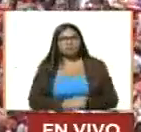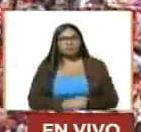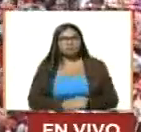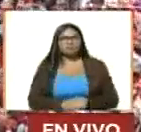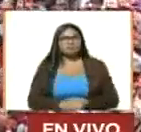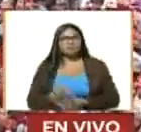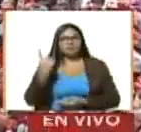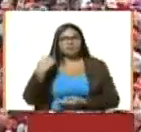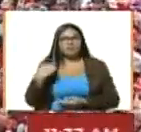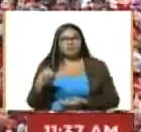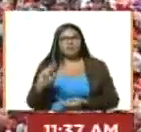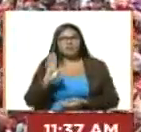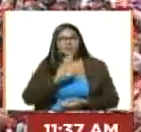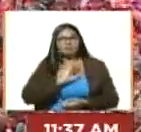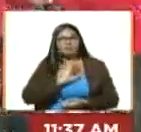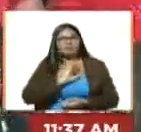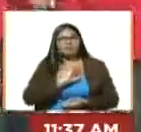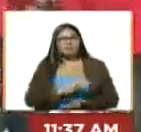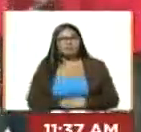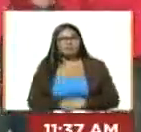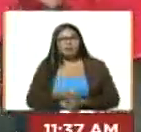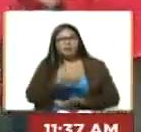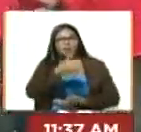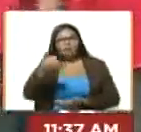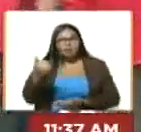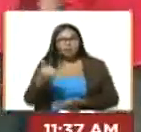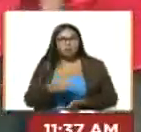cuenten ustedes, queridos hermanos,